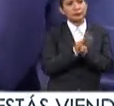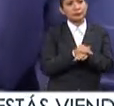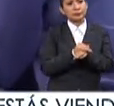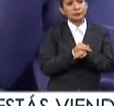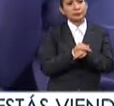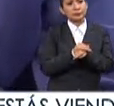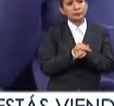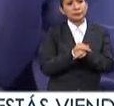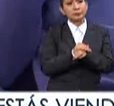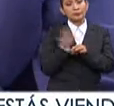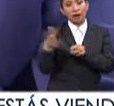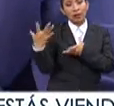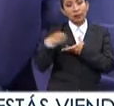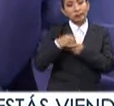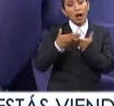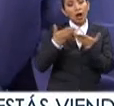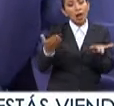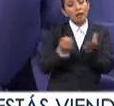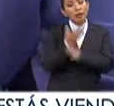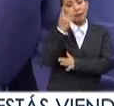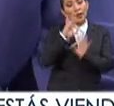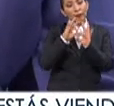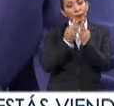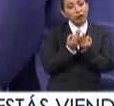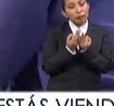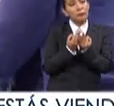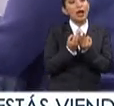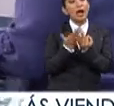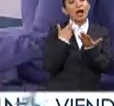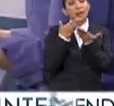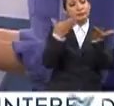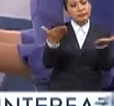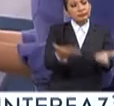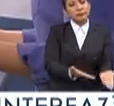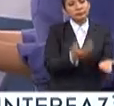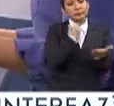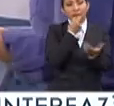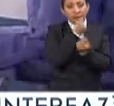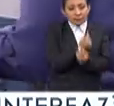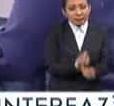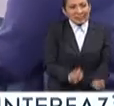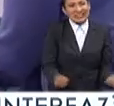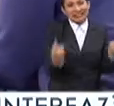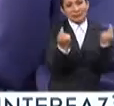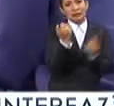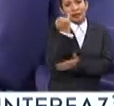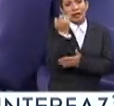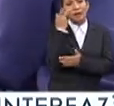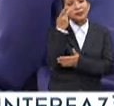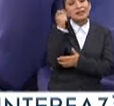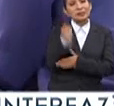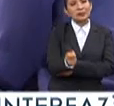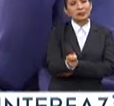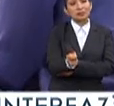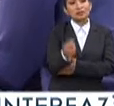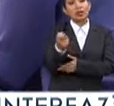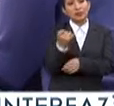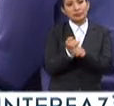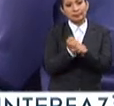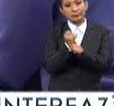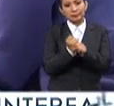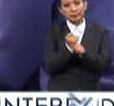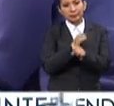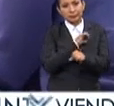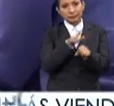si se integra ahora esta nueva forma de abrir las puertas a los más jóvenes a los niños vamos a ver de qué se trata con este